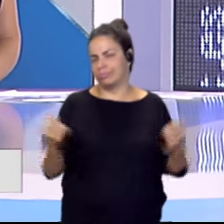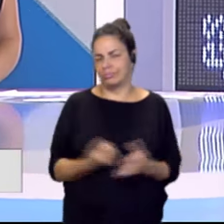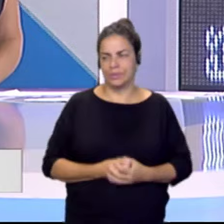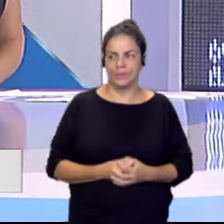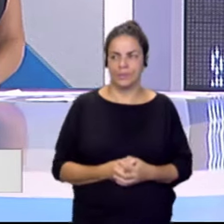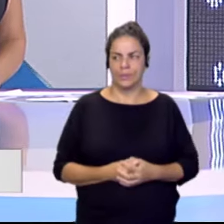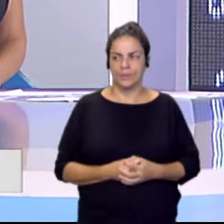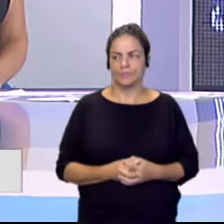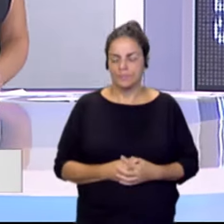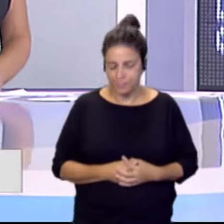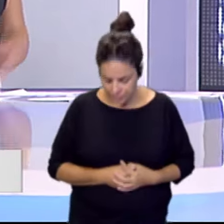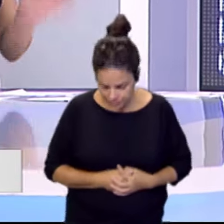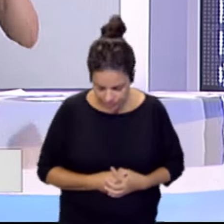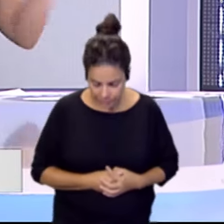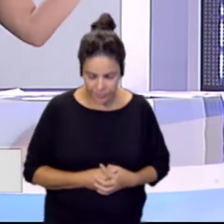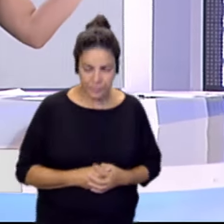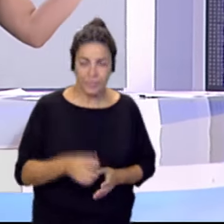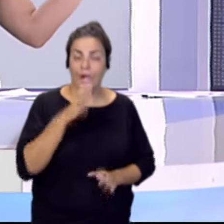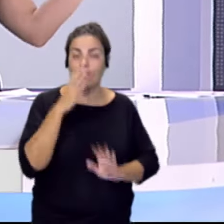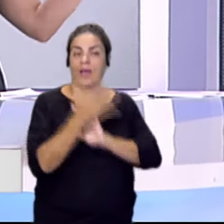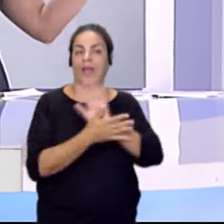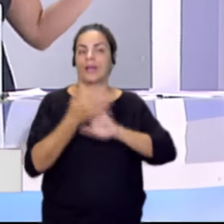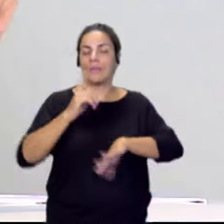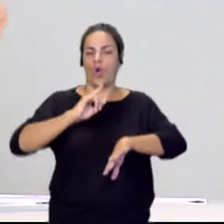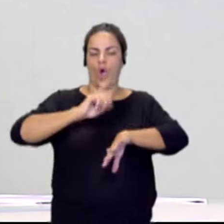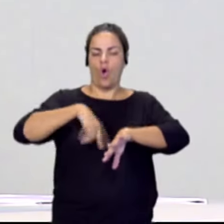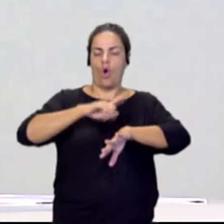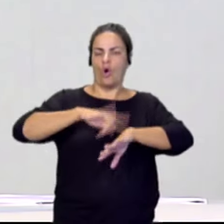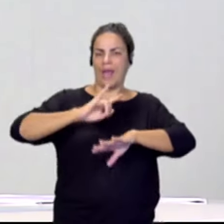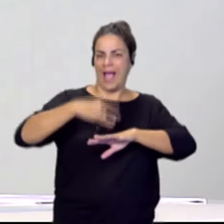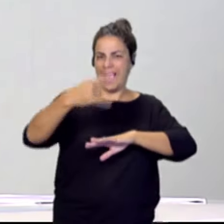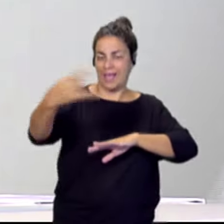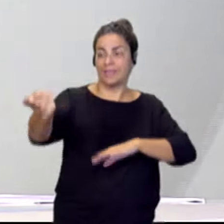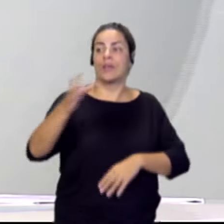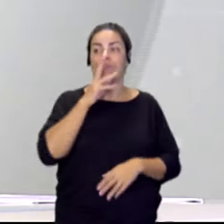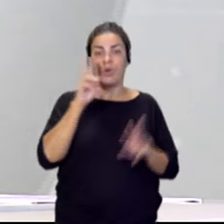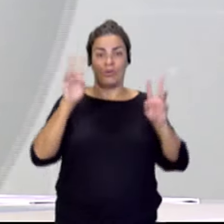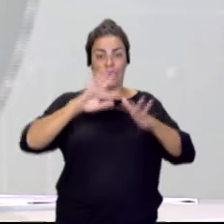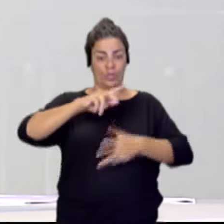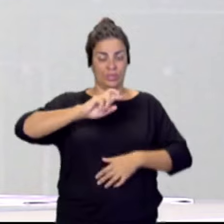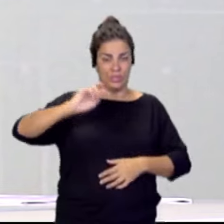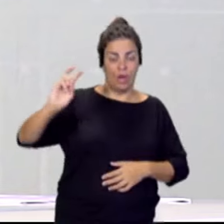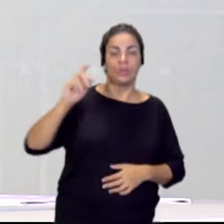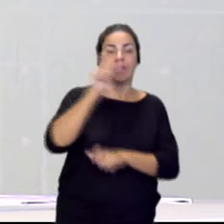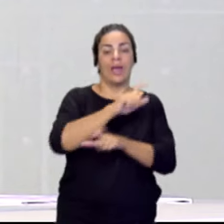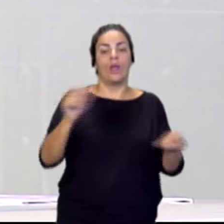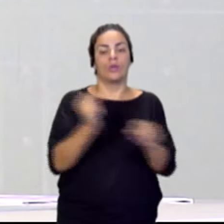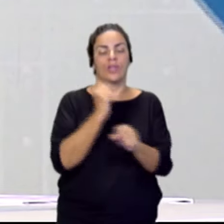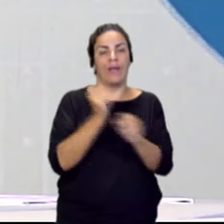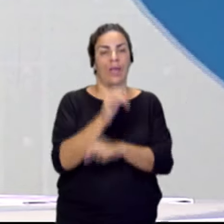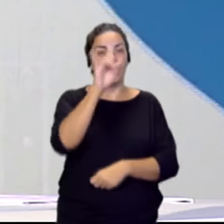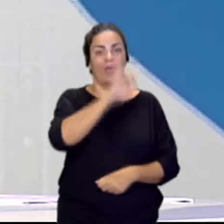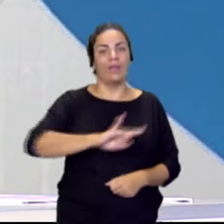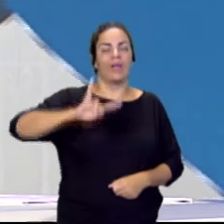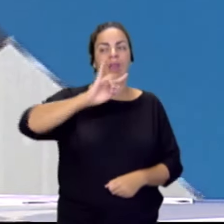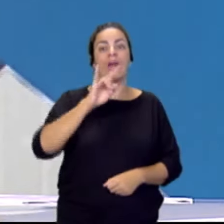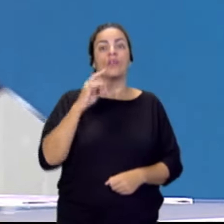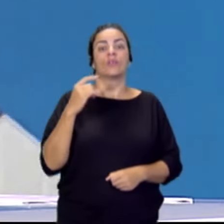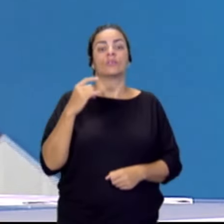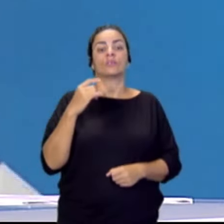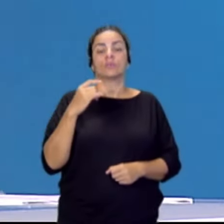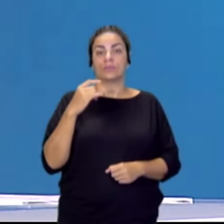si les parece de las horas extras, ¿eh? Porque bueno, tenemos otro titular, vamos a tratarlo ahora. Los trabajadores canarios, fíjense, realizan, dice, 52.000 horas